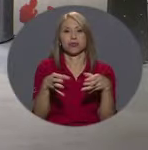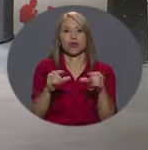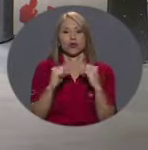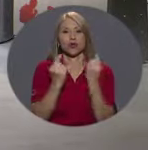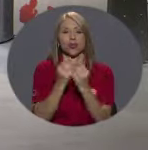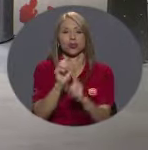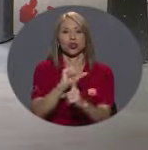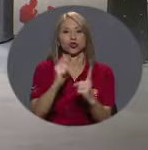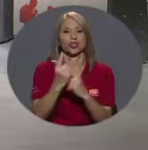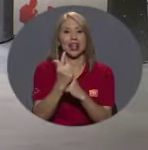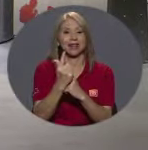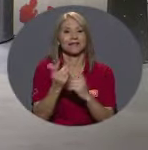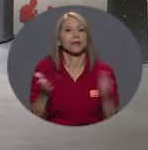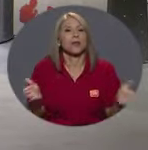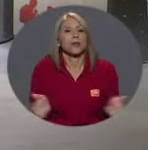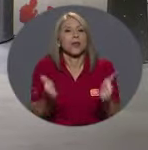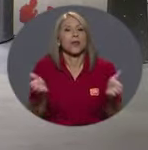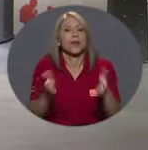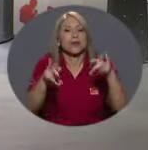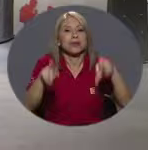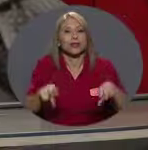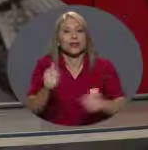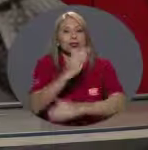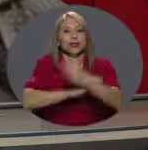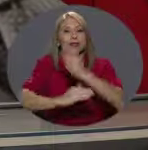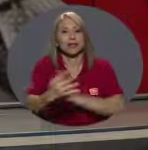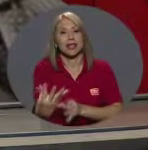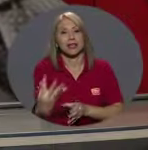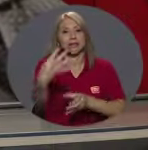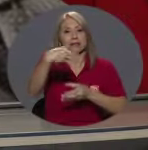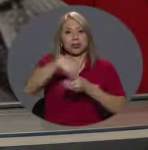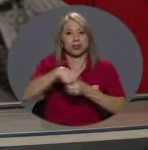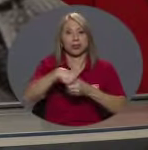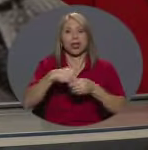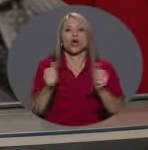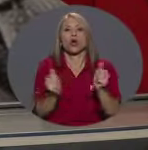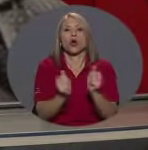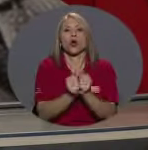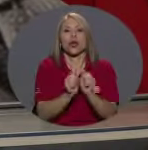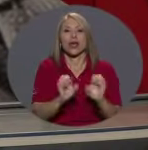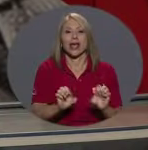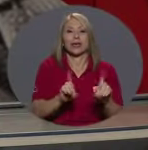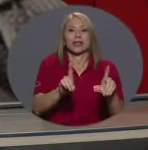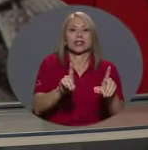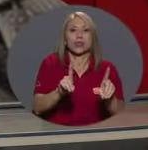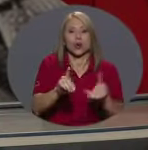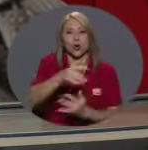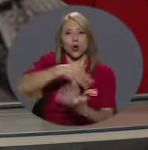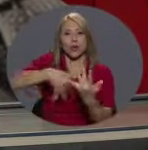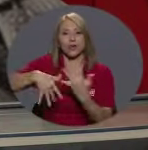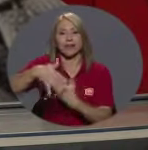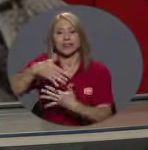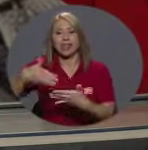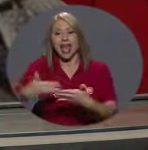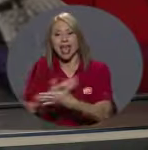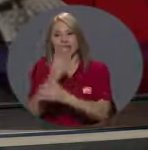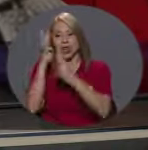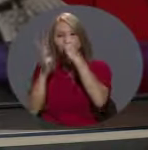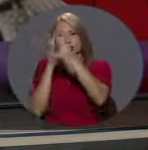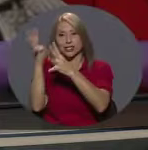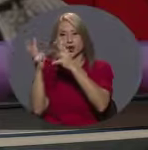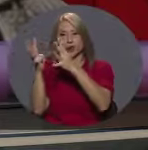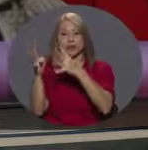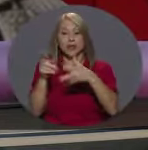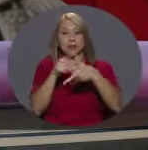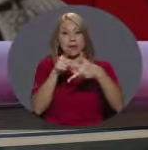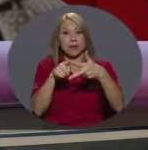lo que hace es promover la inclusión de personas con discapacidad, precisamente desde la educación, la convivencia y la innovación, porque creemos